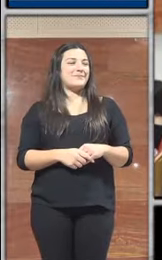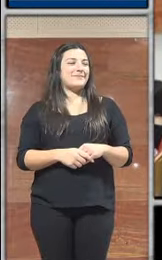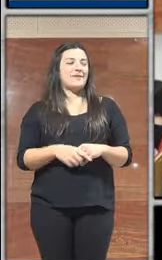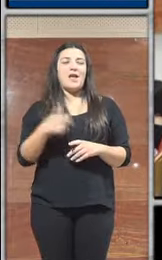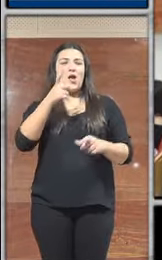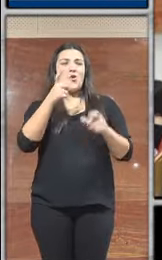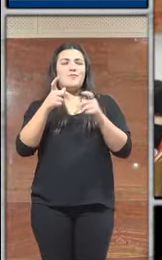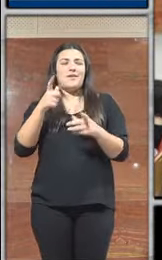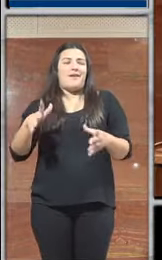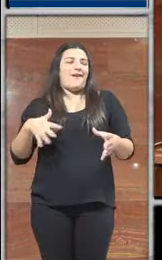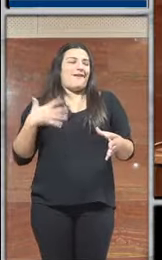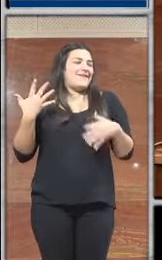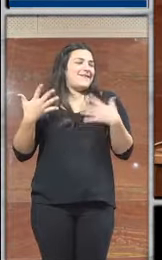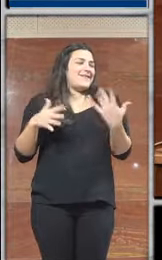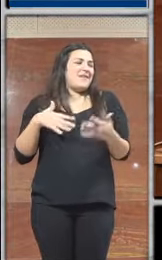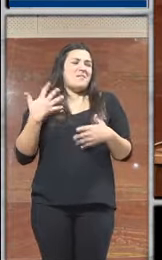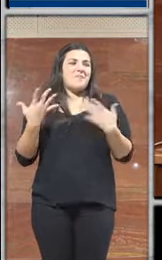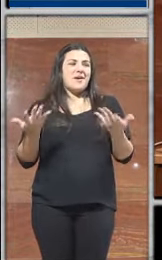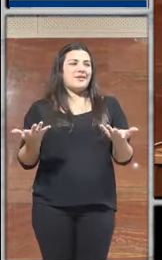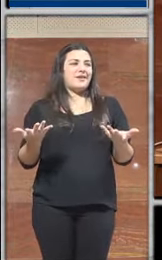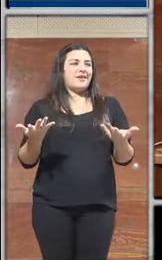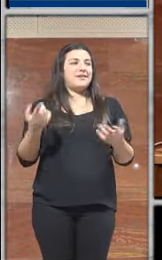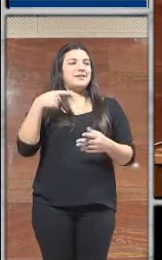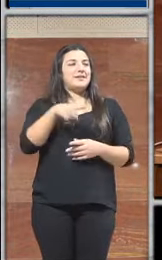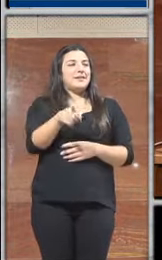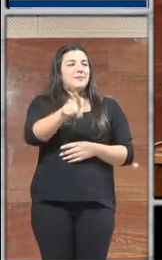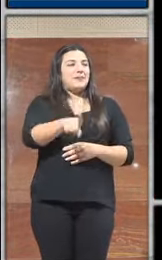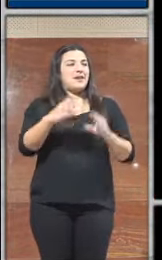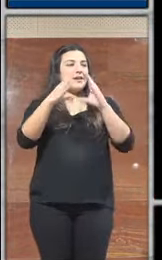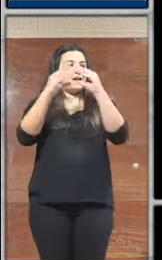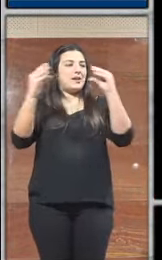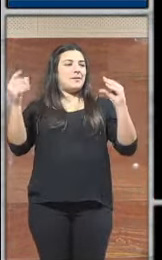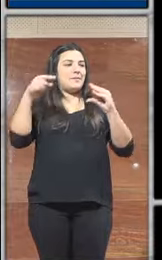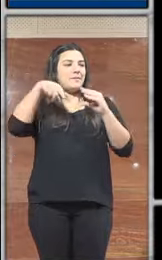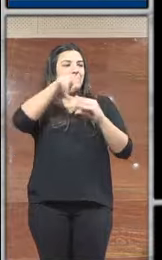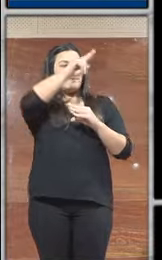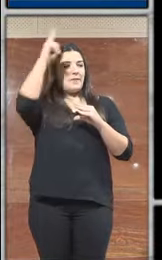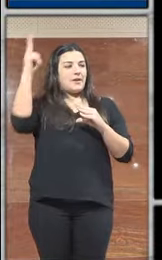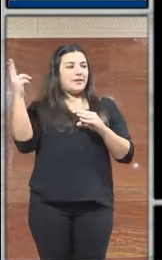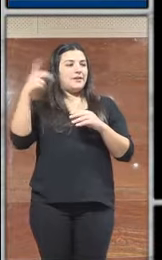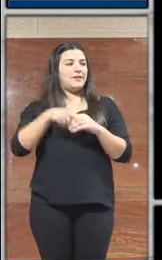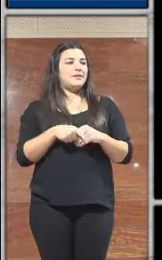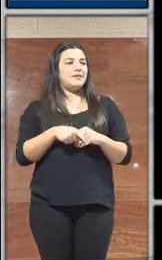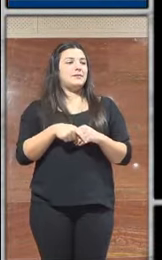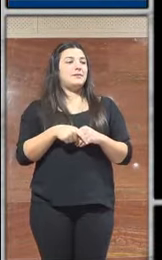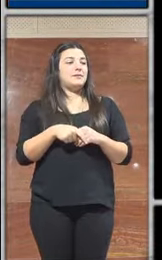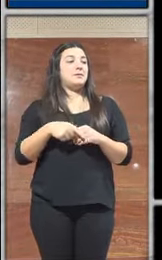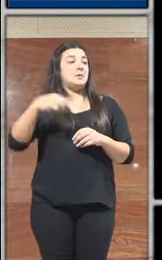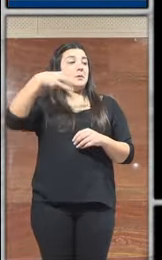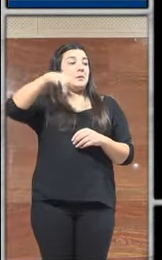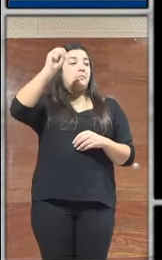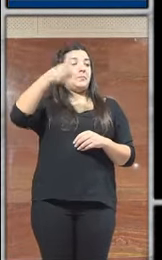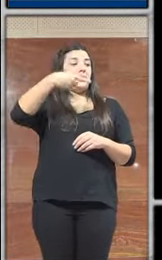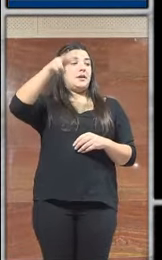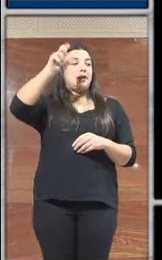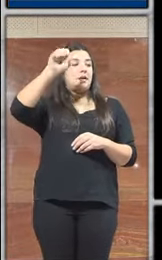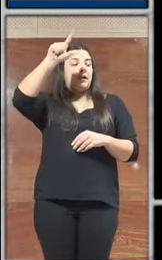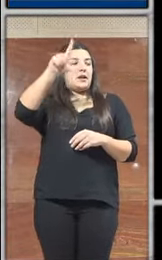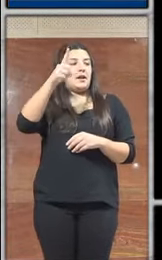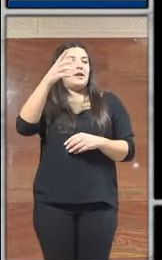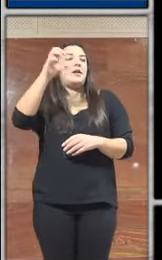aquí en la Politécnica de Madrid Miguel Ángel Valero también ha hecho algunas cosas con el tema de acceso a